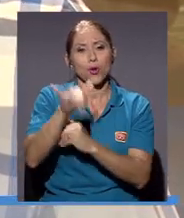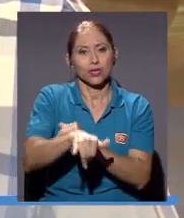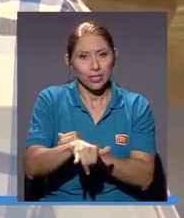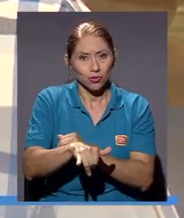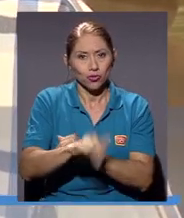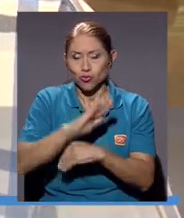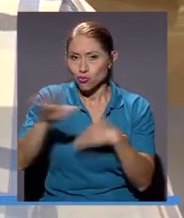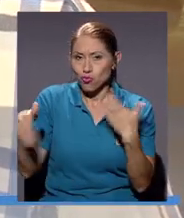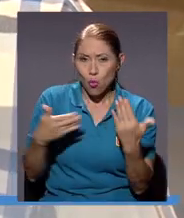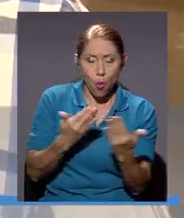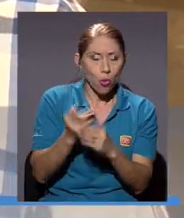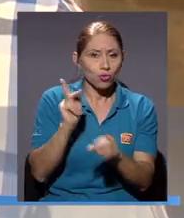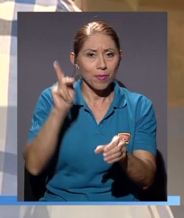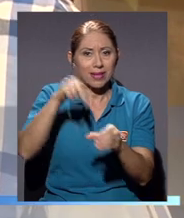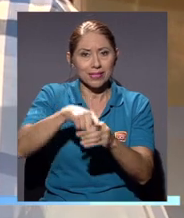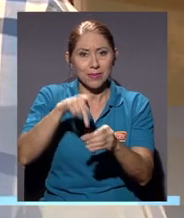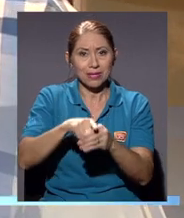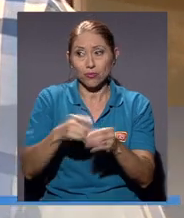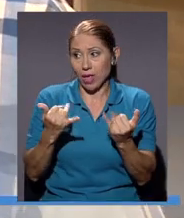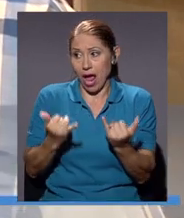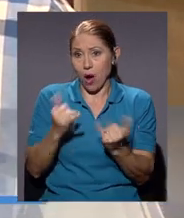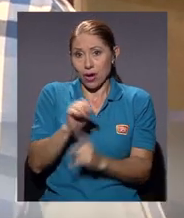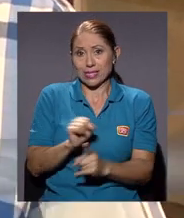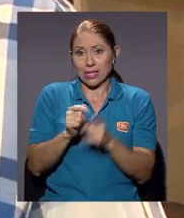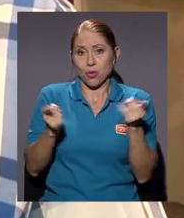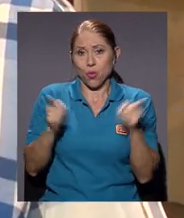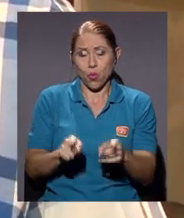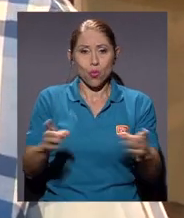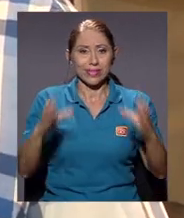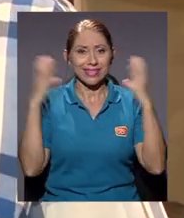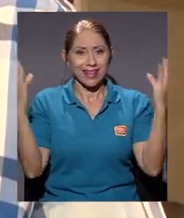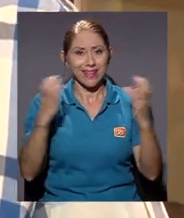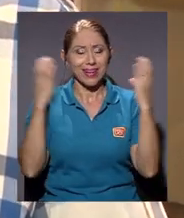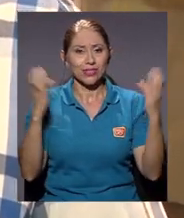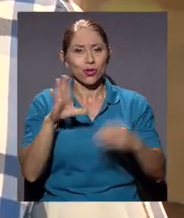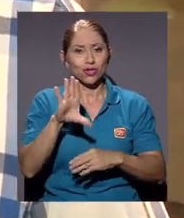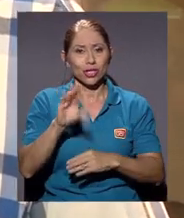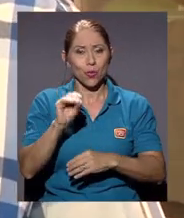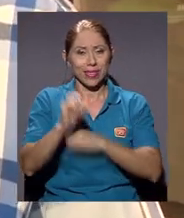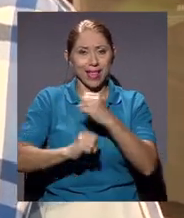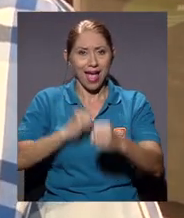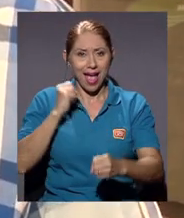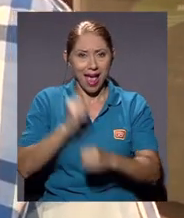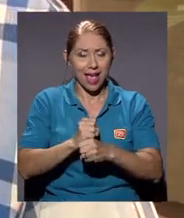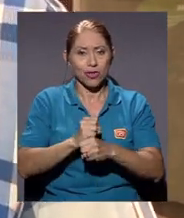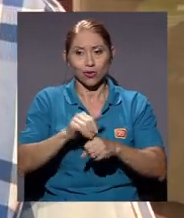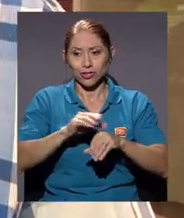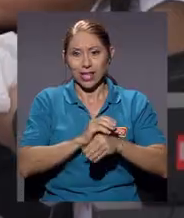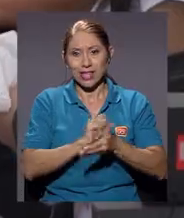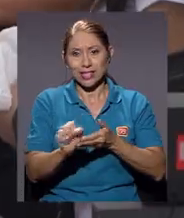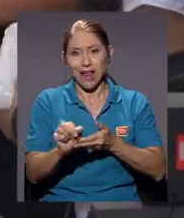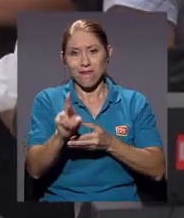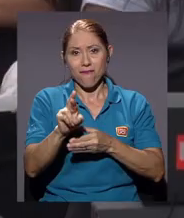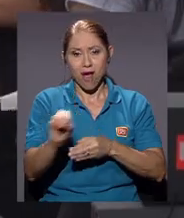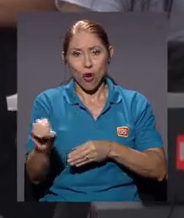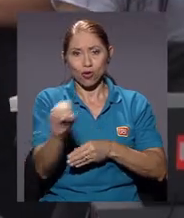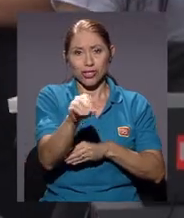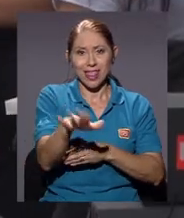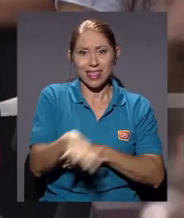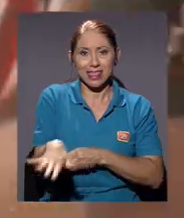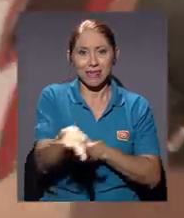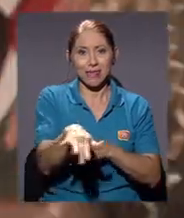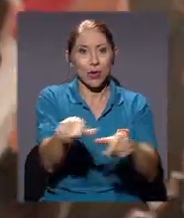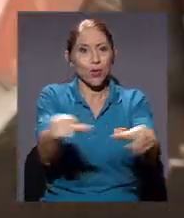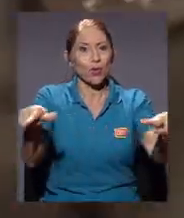una u otra manera, y en la coyuntura actual de celebración de 50 años de la sede de Occidente y en un lugar